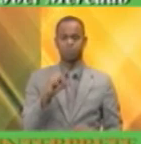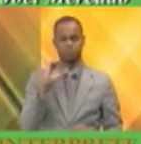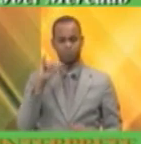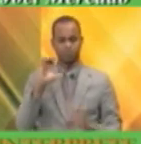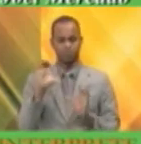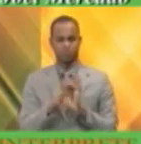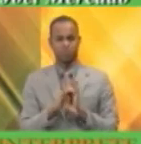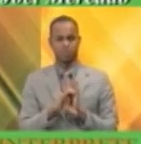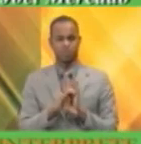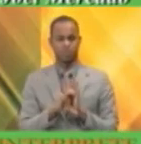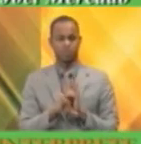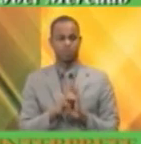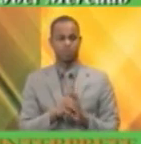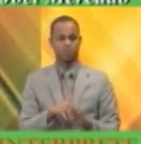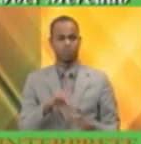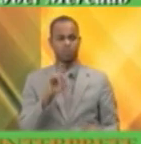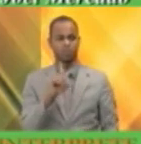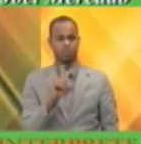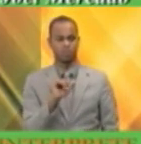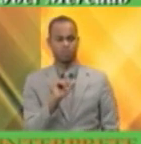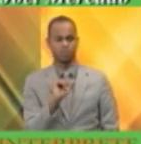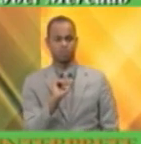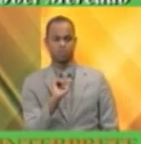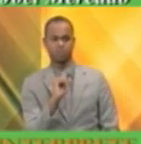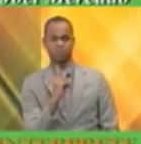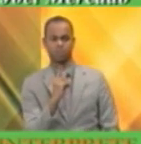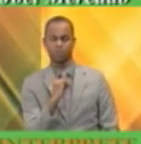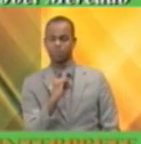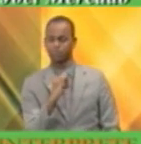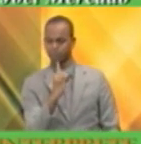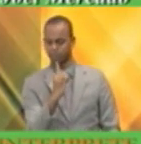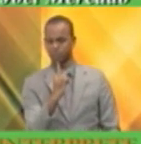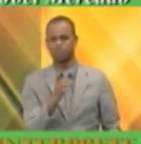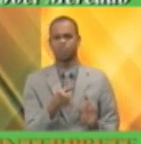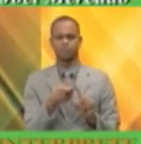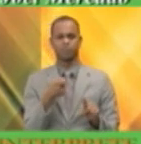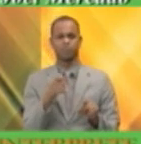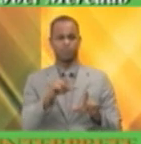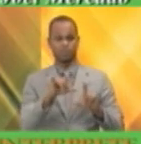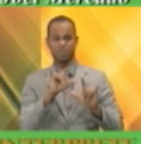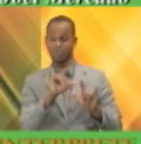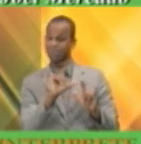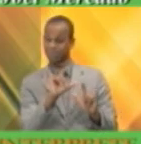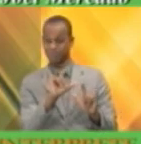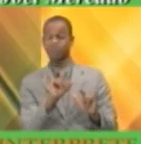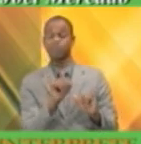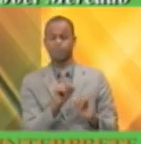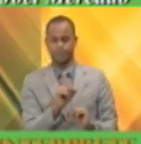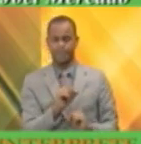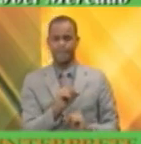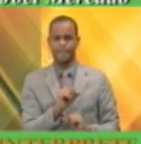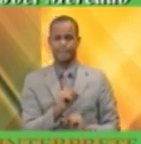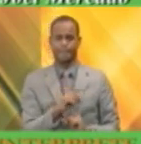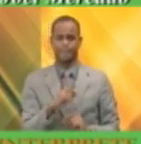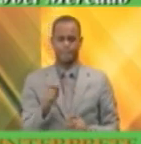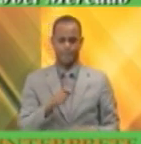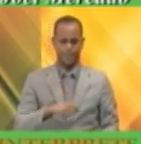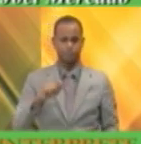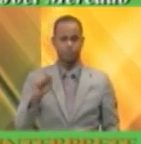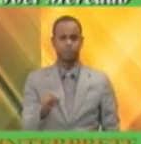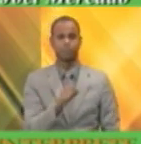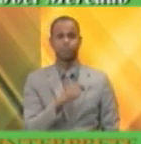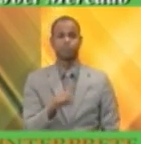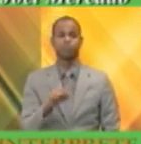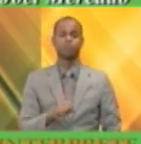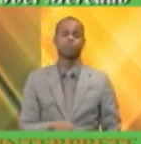No, ese es David Vila. David Vila. Ah, este es David. Ese es David. De Santiago. Ese es de Santiago. Tenis de mesa también. Sí,